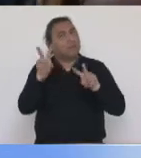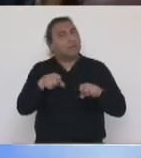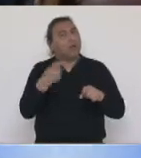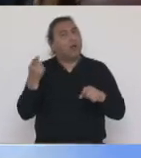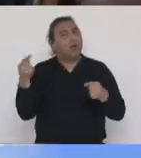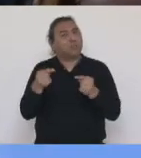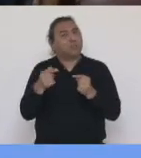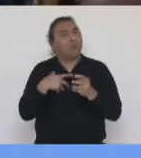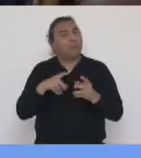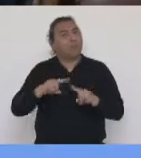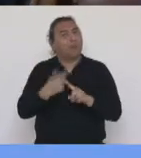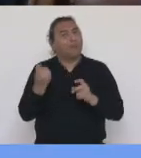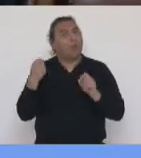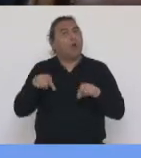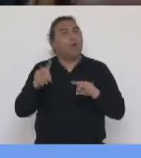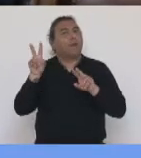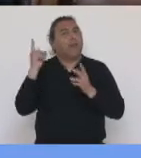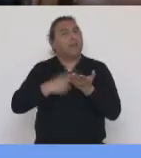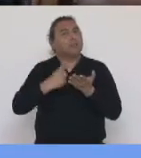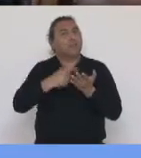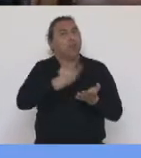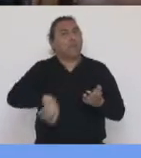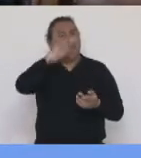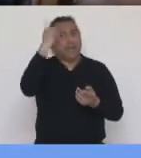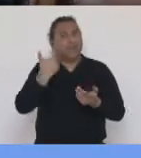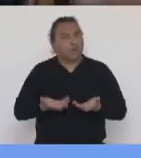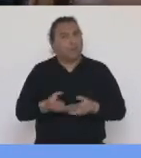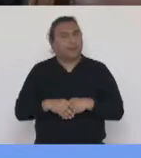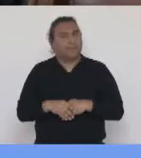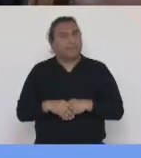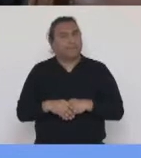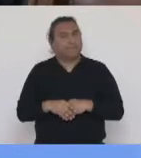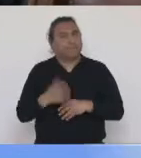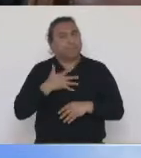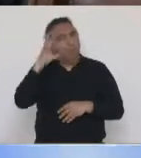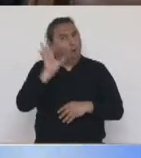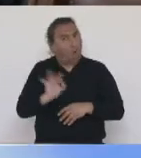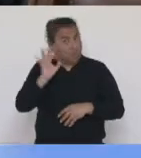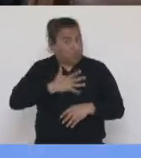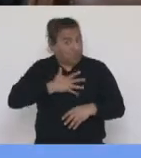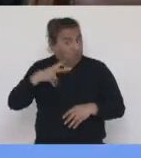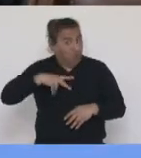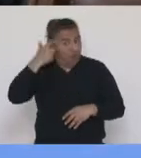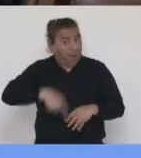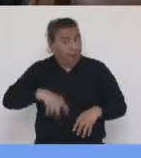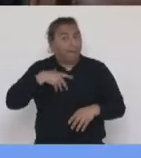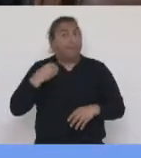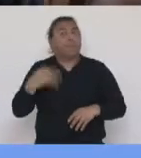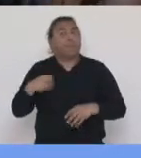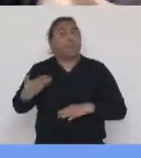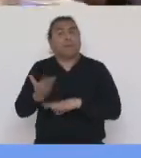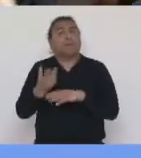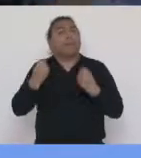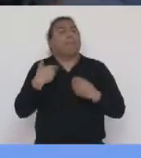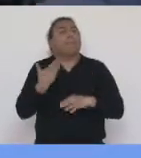oposición política respecto a las decisiones del Gobierno Nacional. Y mi opinión personal es que lo que hay que pedir es qué es lo que se pide